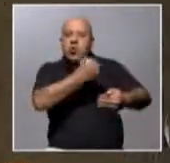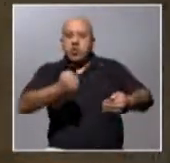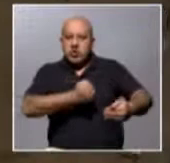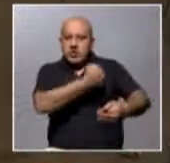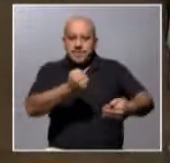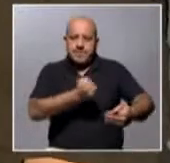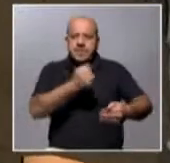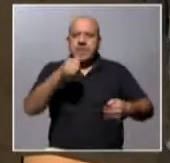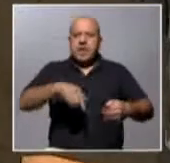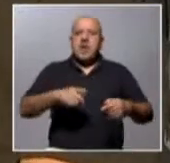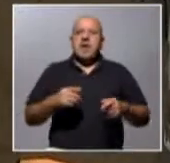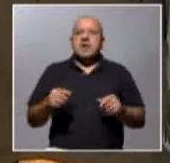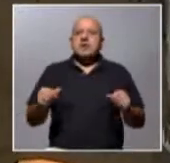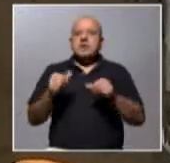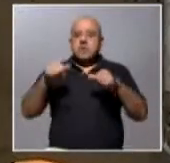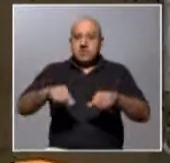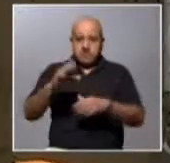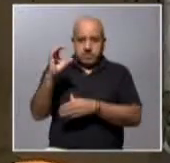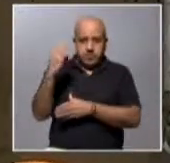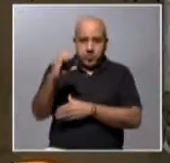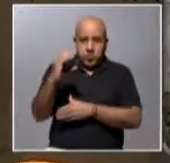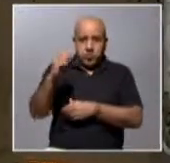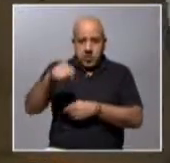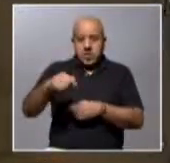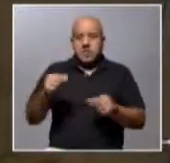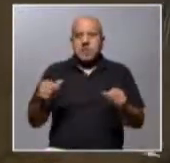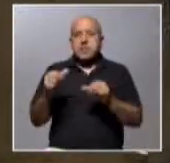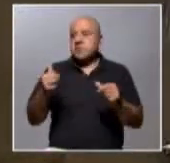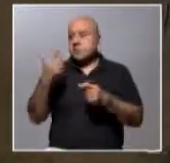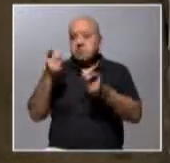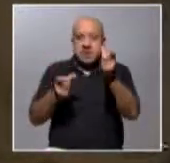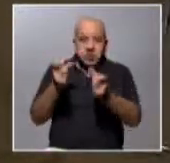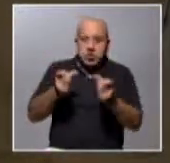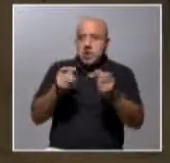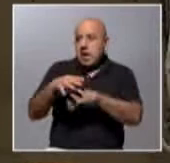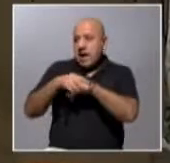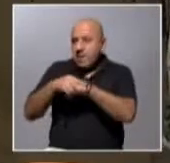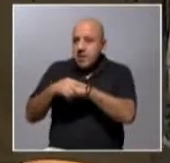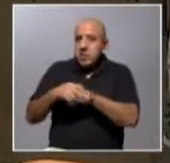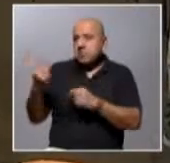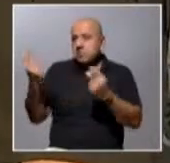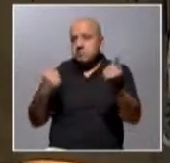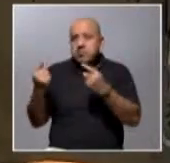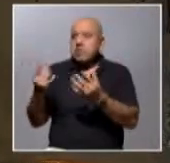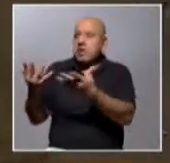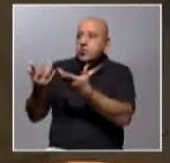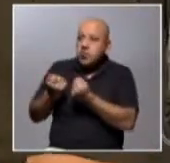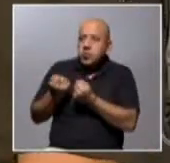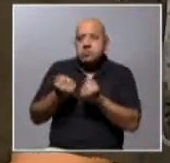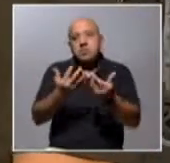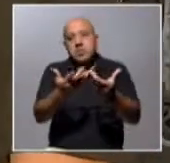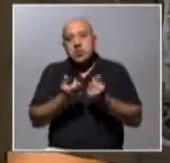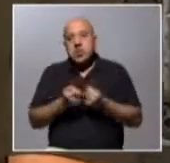hizo acá en Tito Borjas y gente allegada que dio una mano, que ayudó. De